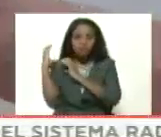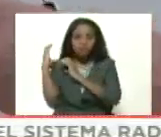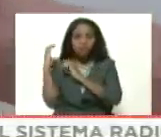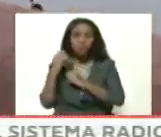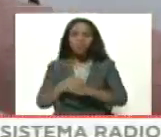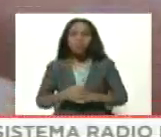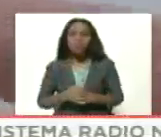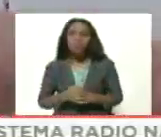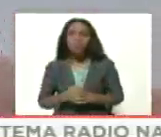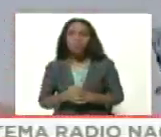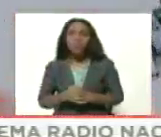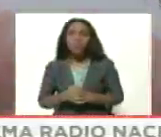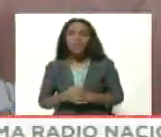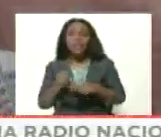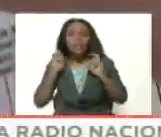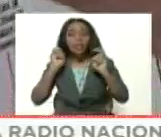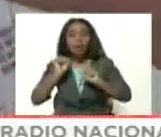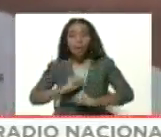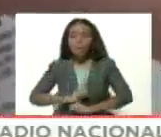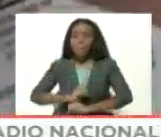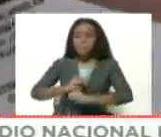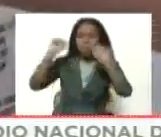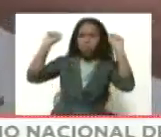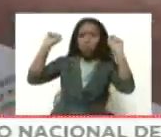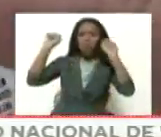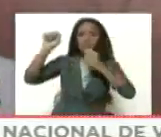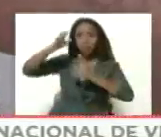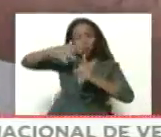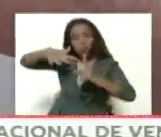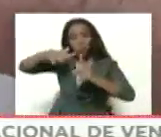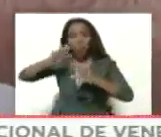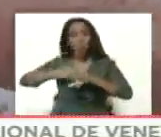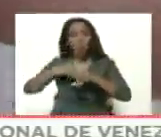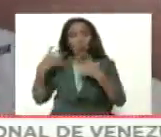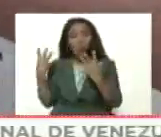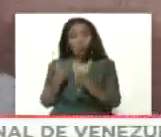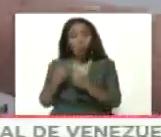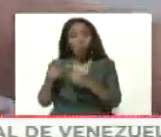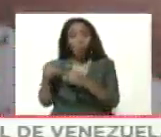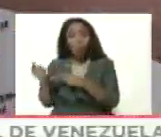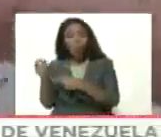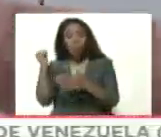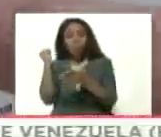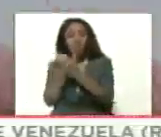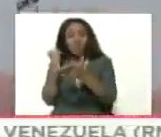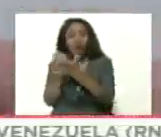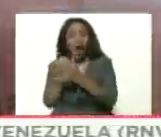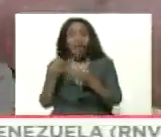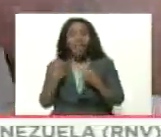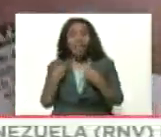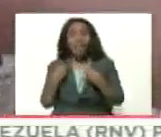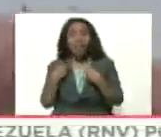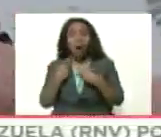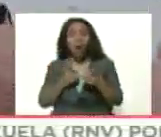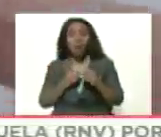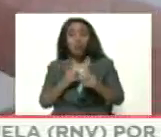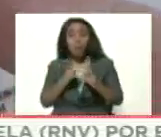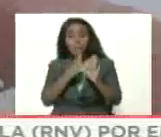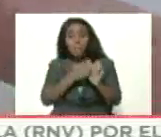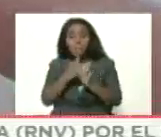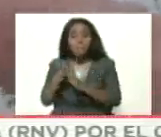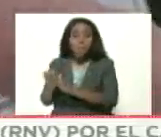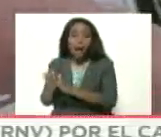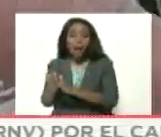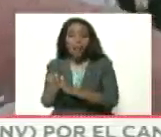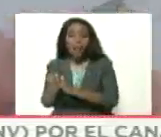de la parte explosivista de la conspiración, porque conjuntamente con los asesinatos selectivos habían planes para colocar bombas